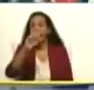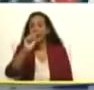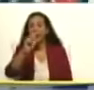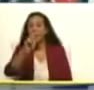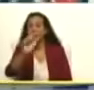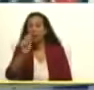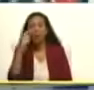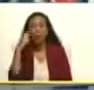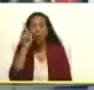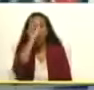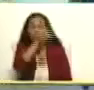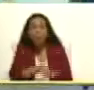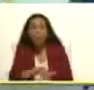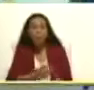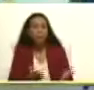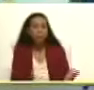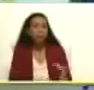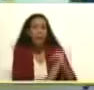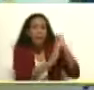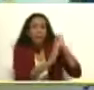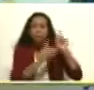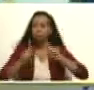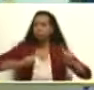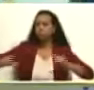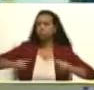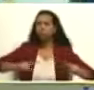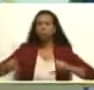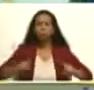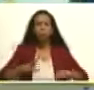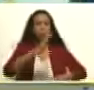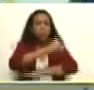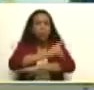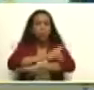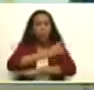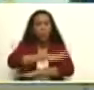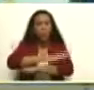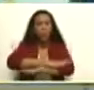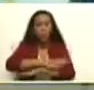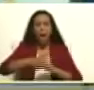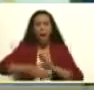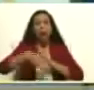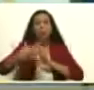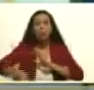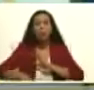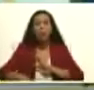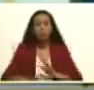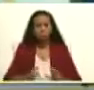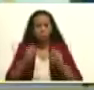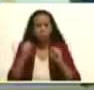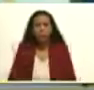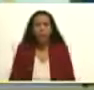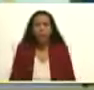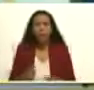activamente con su empuje, con su moral, con su disciplina y garantizar que el 3 de